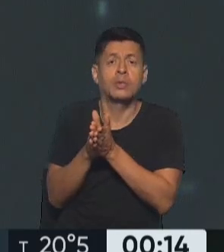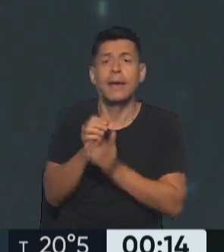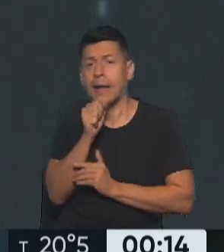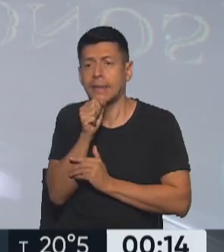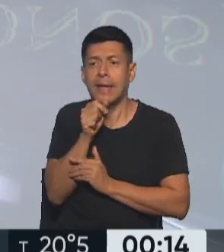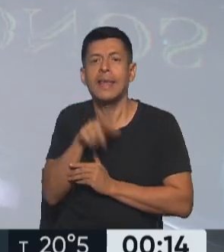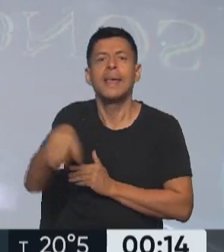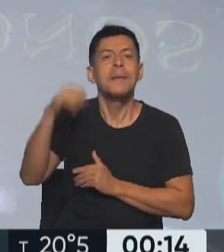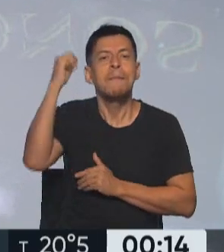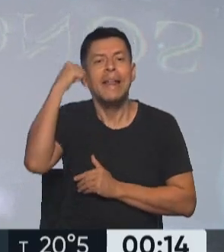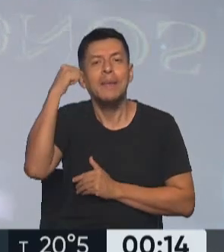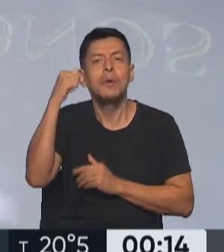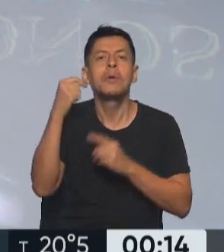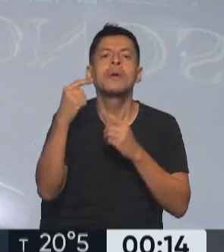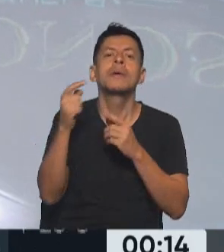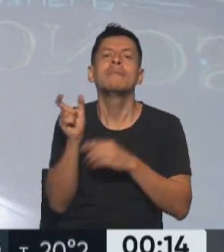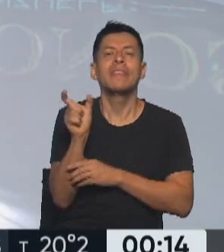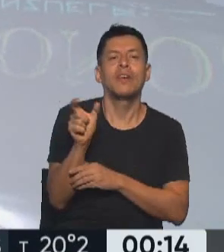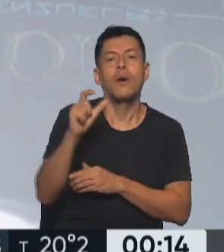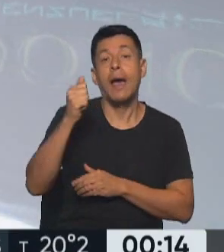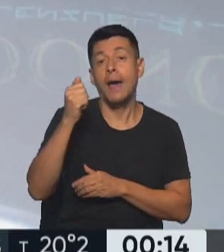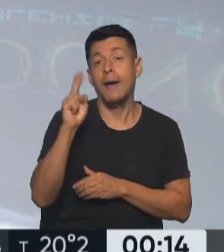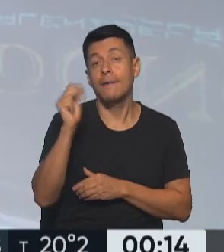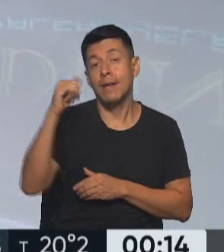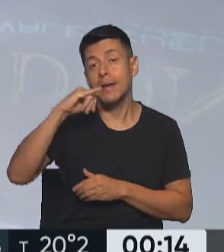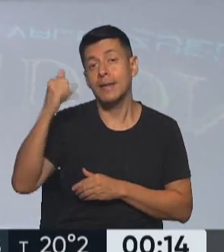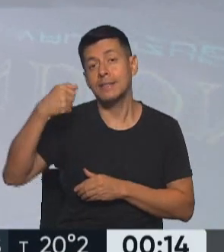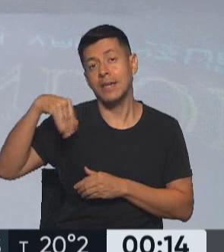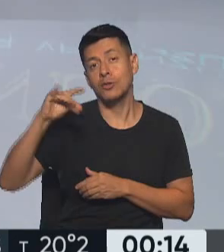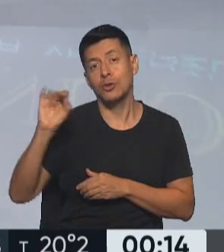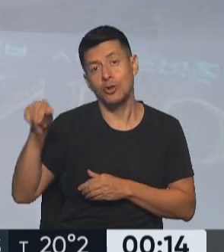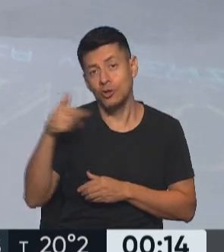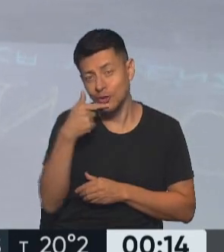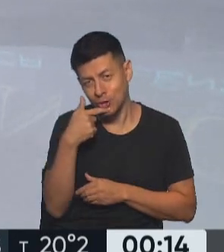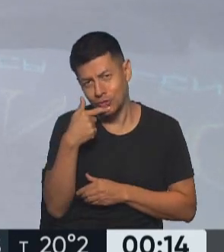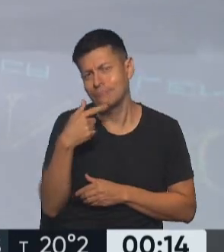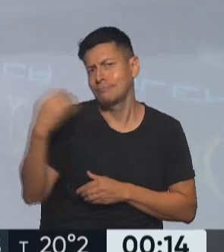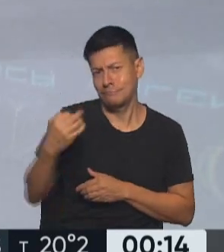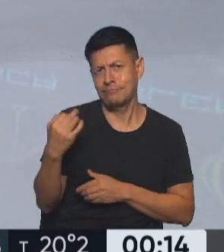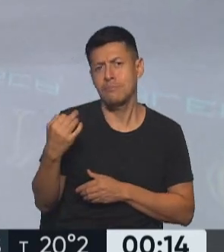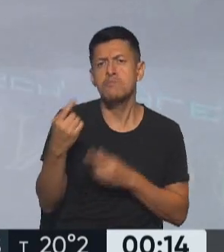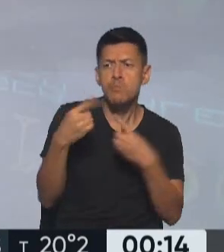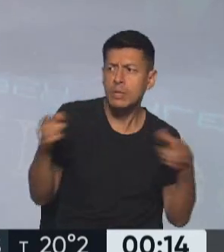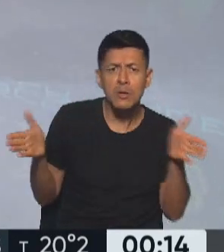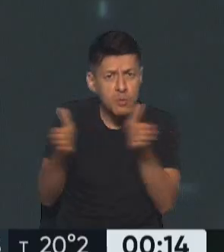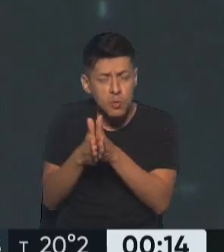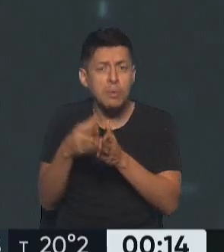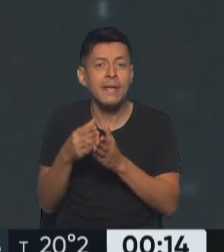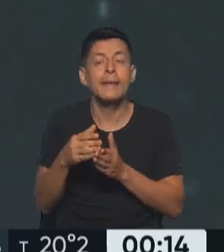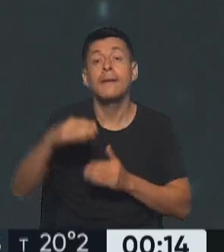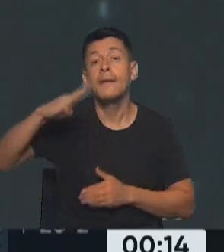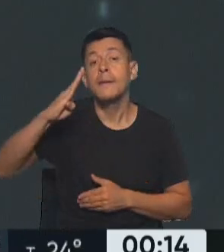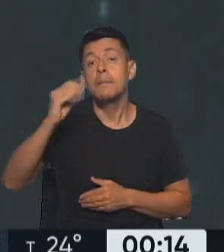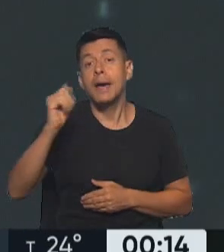Palermo lo que es Abrazándonos, el videoclip precioso que hizo de Brodas y que además tiene una música en la que ensambla muy bien, bachata de por